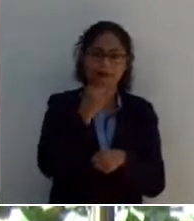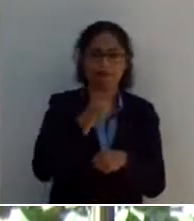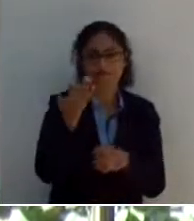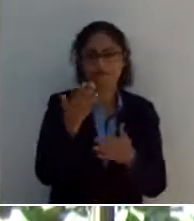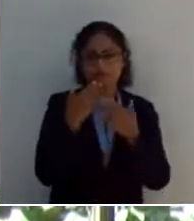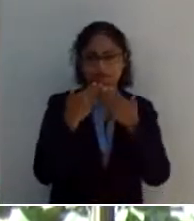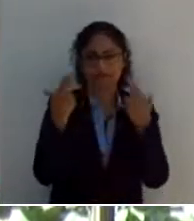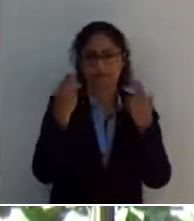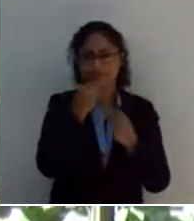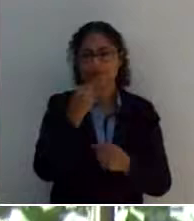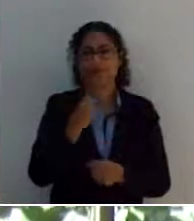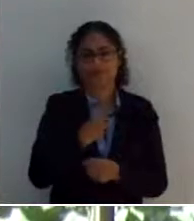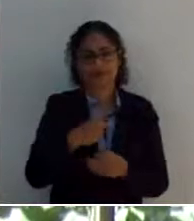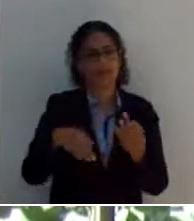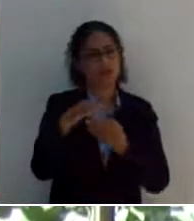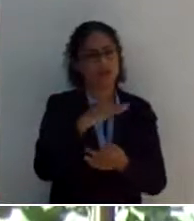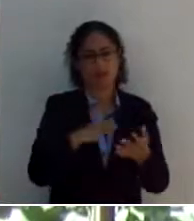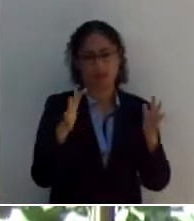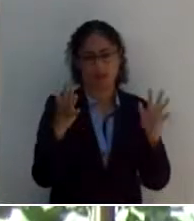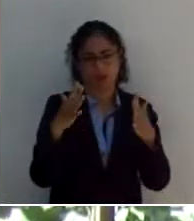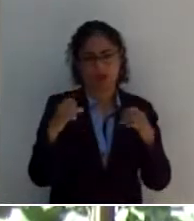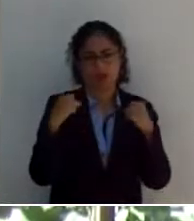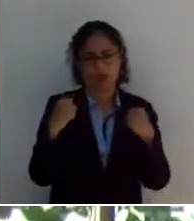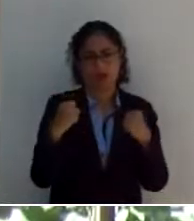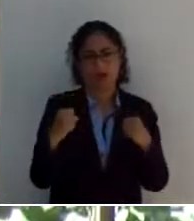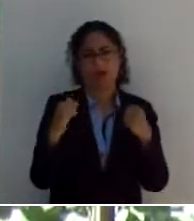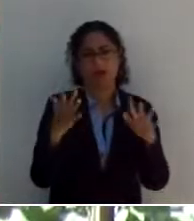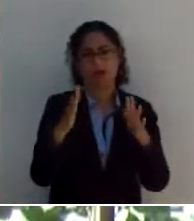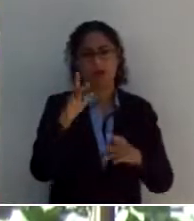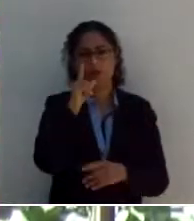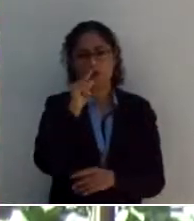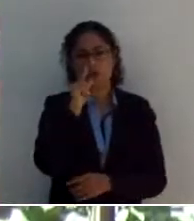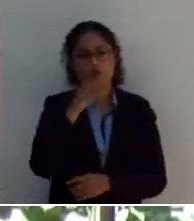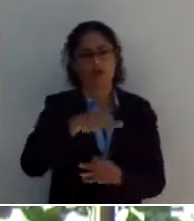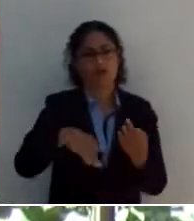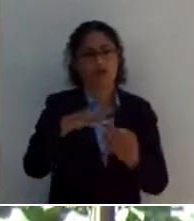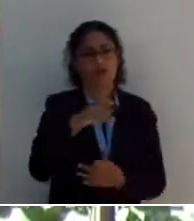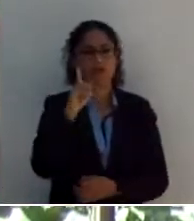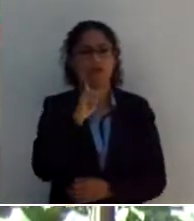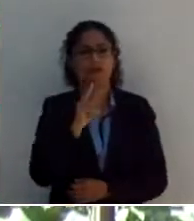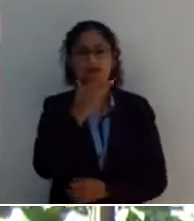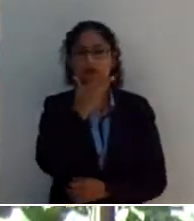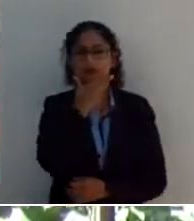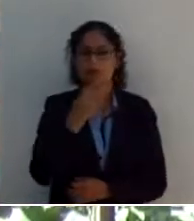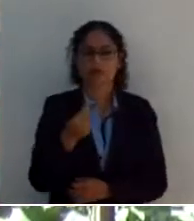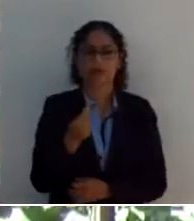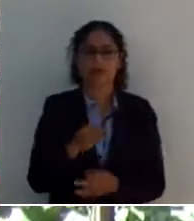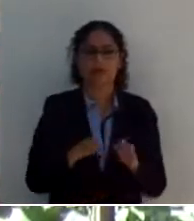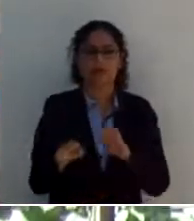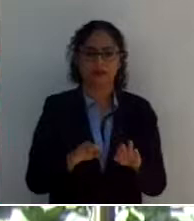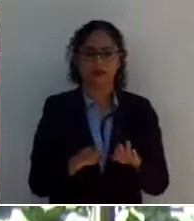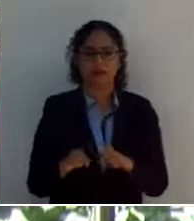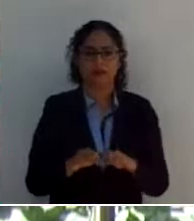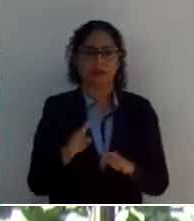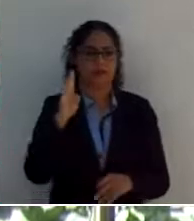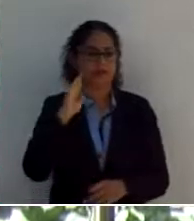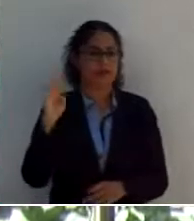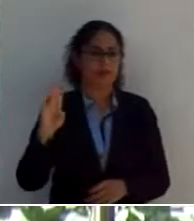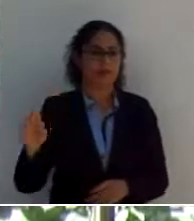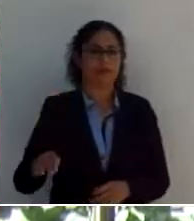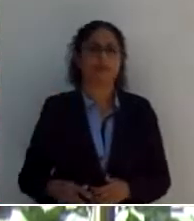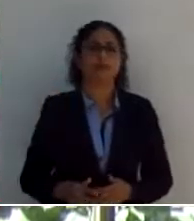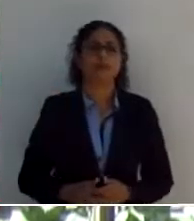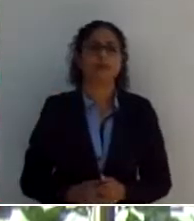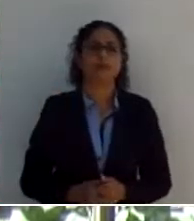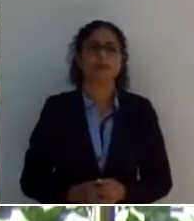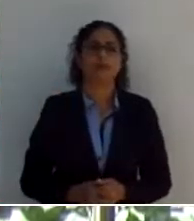ello, vamos a darles un aplauso muy fuerte a nuestras compañeras y compañeros de la Policía